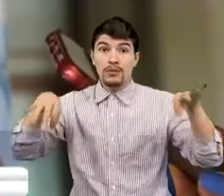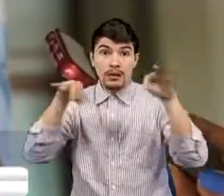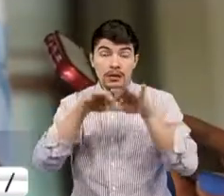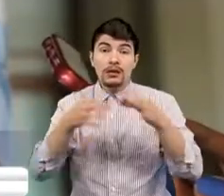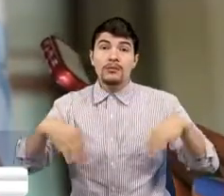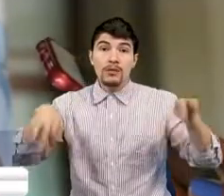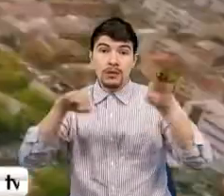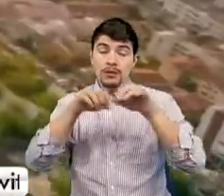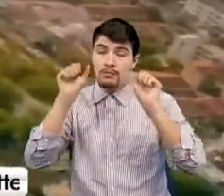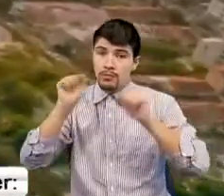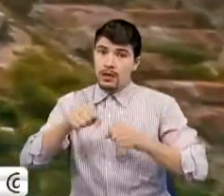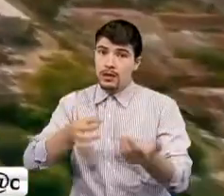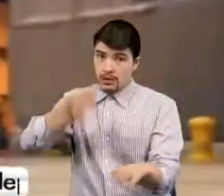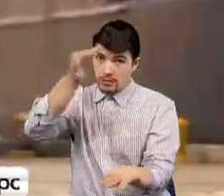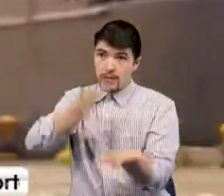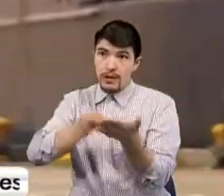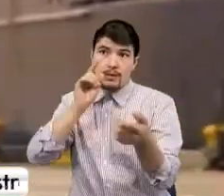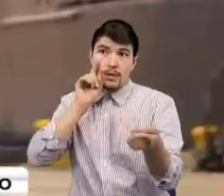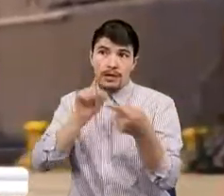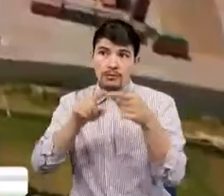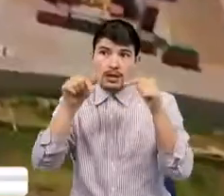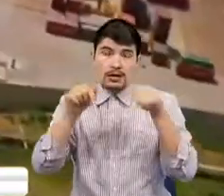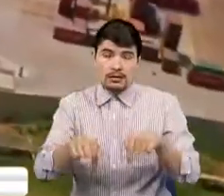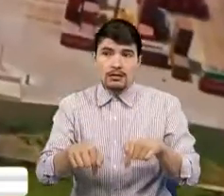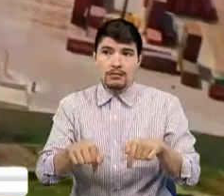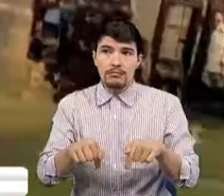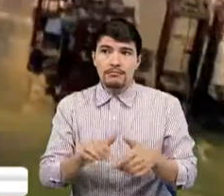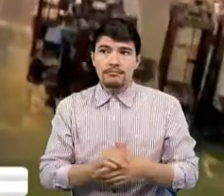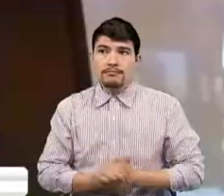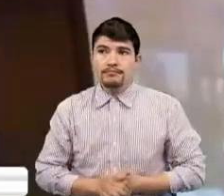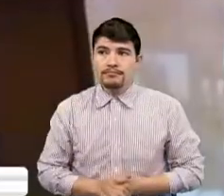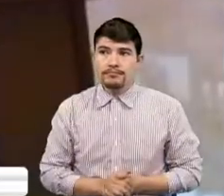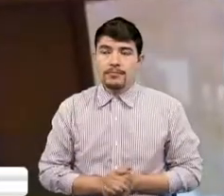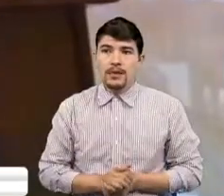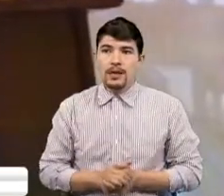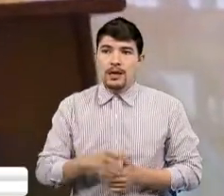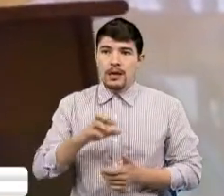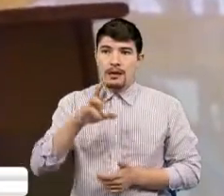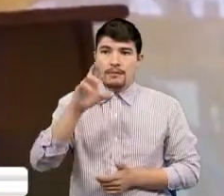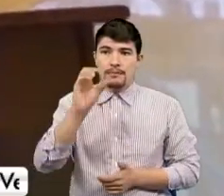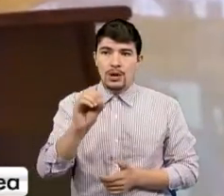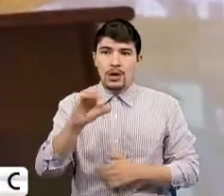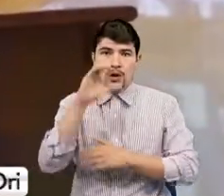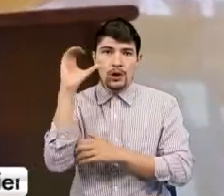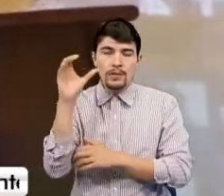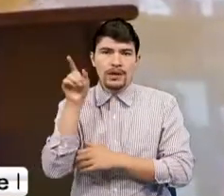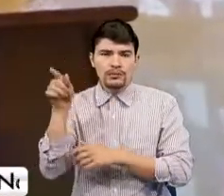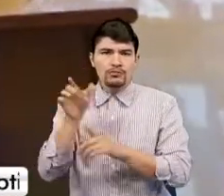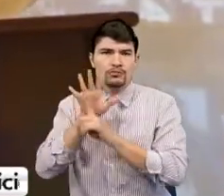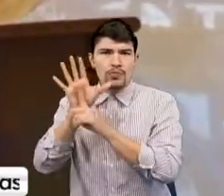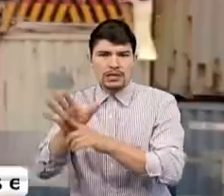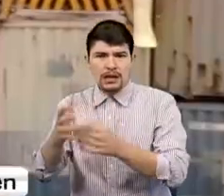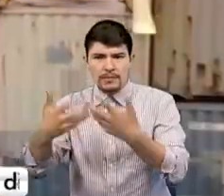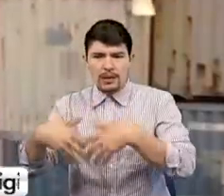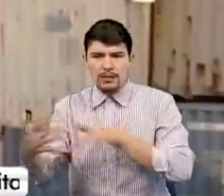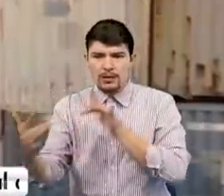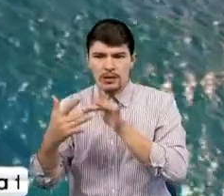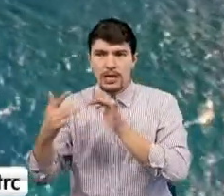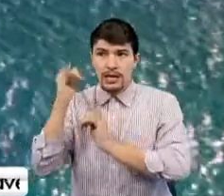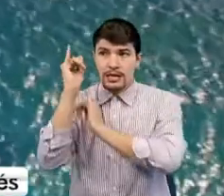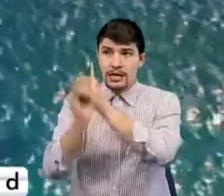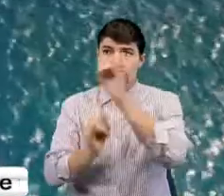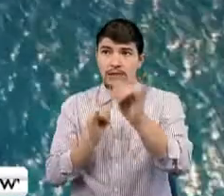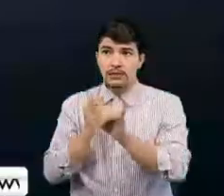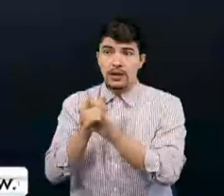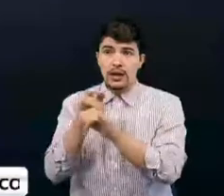para cumplir los objetivos que nos hemos trazado en términos de desarrollo económico. ProColombia se encarga de presentar a los empresarios con contactos